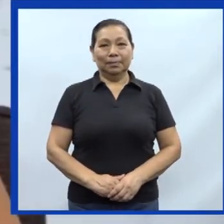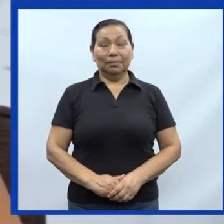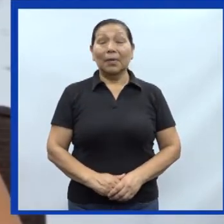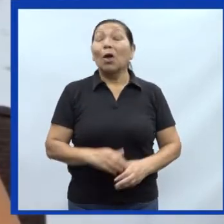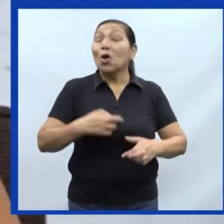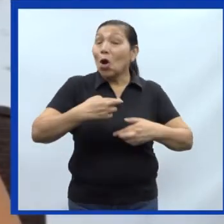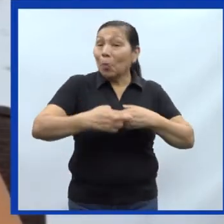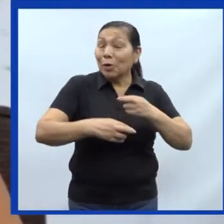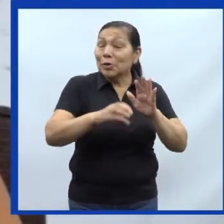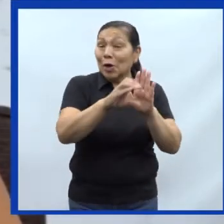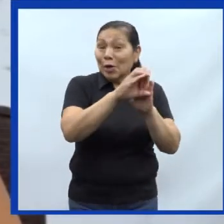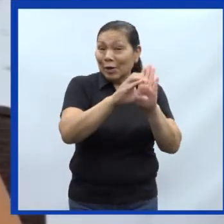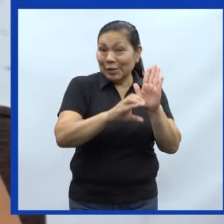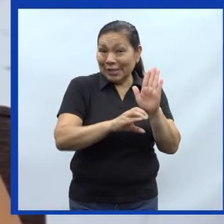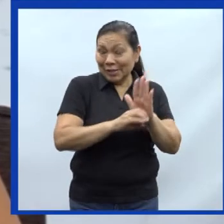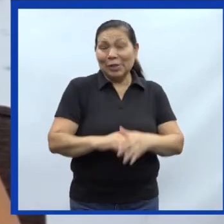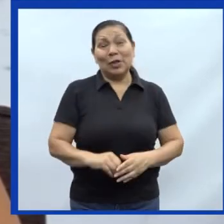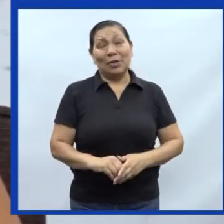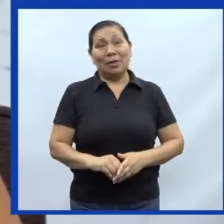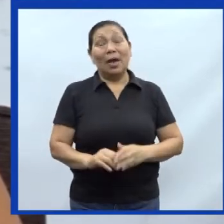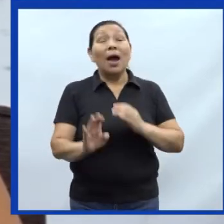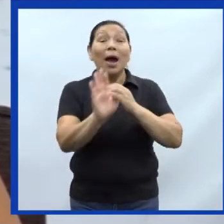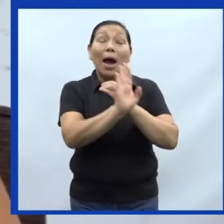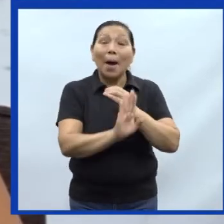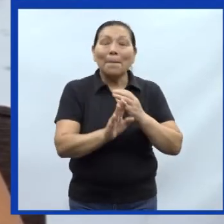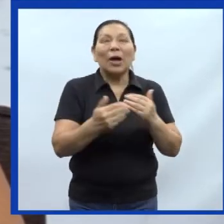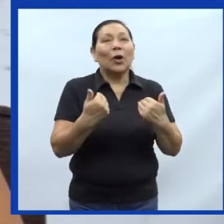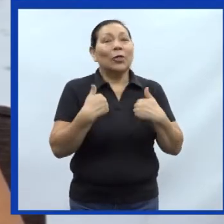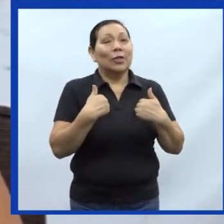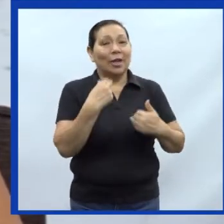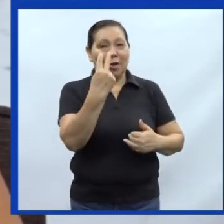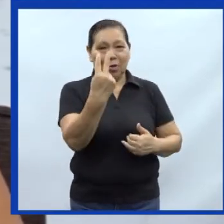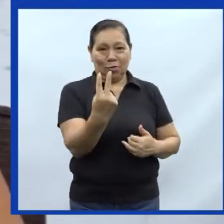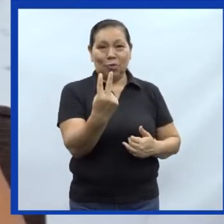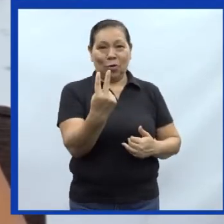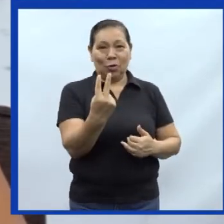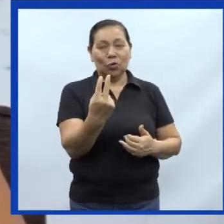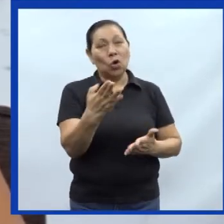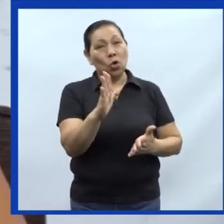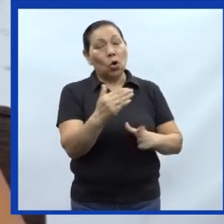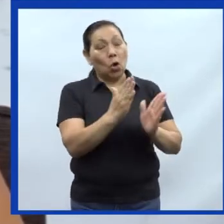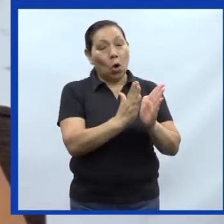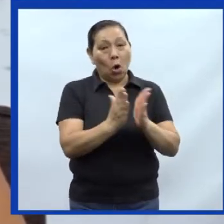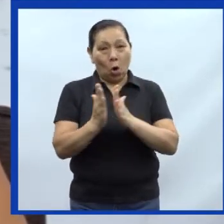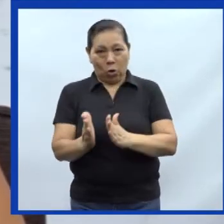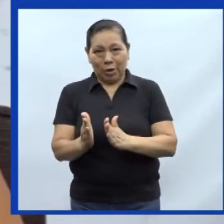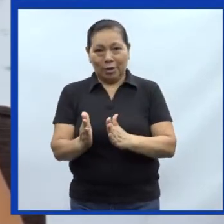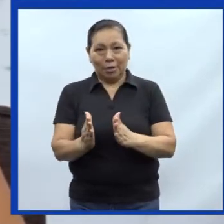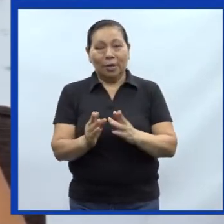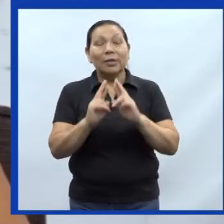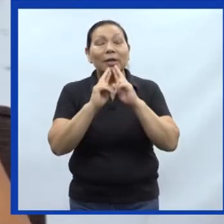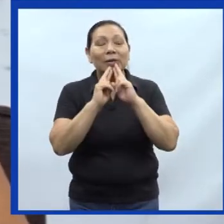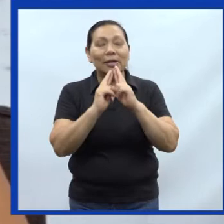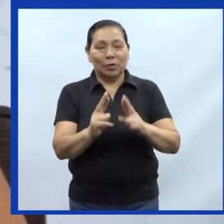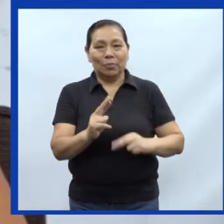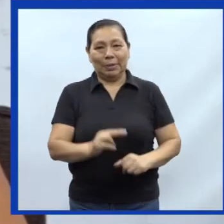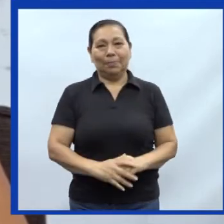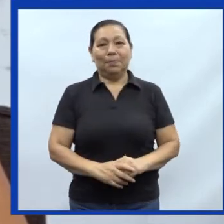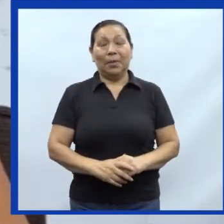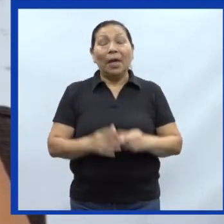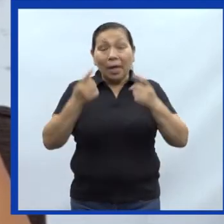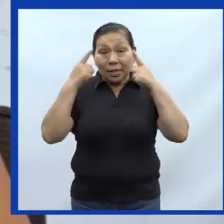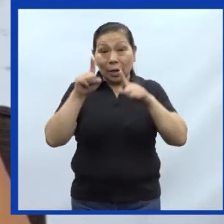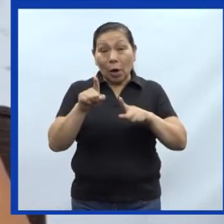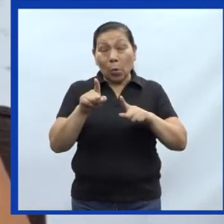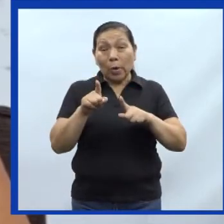Los procesos constitucionales de amparo tienen dos instancias o dos órganos encargados de resolverlos. De acuerdo